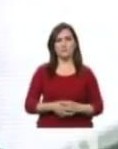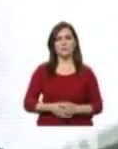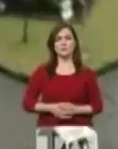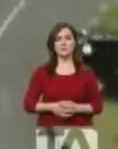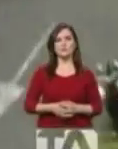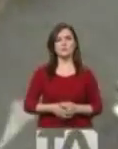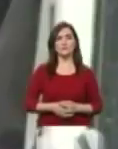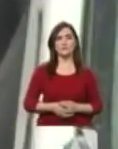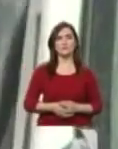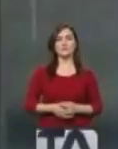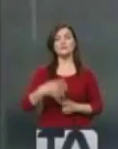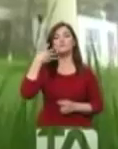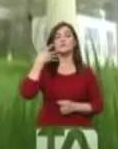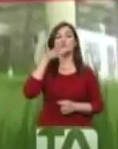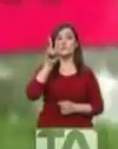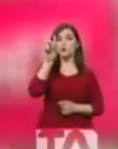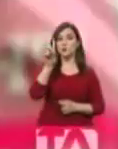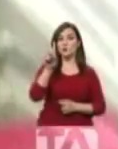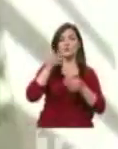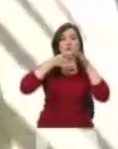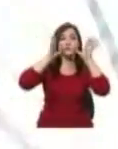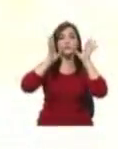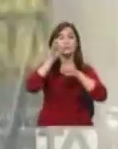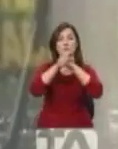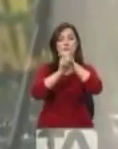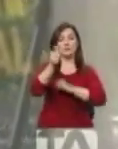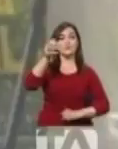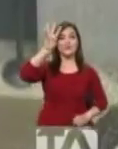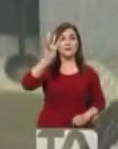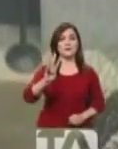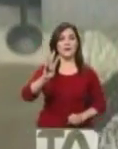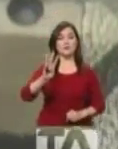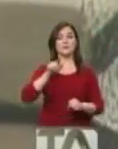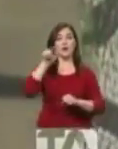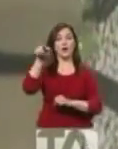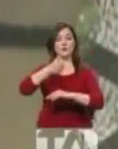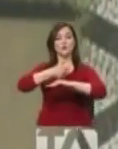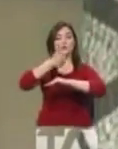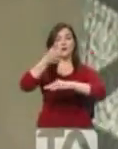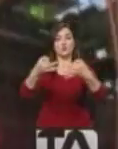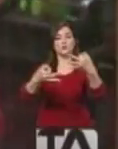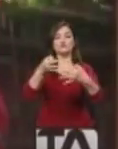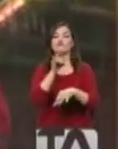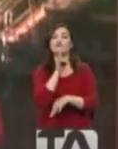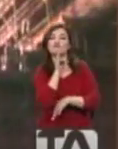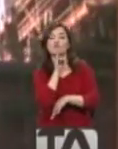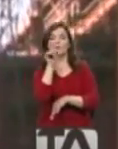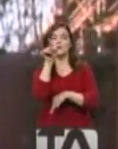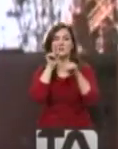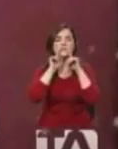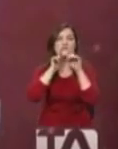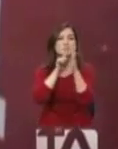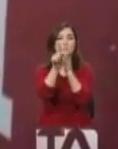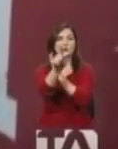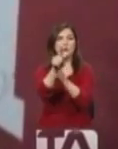conocimiento los jueces. Desde el 21 de diciembre del año anterior, cuando el Departamento de Justicia de Estados Unidos denunció